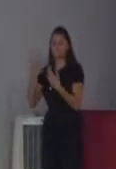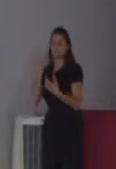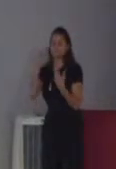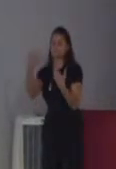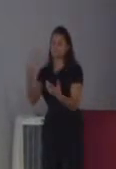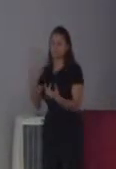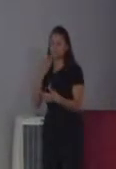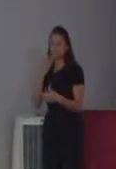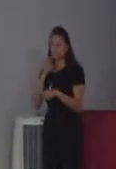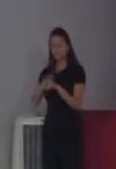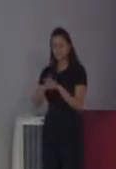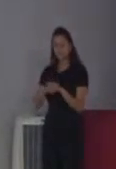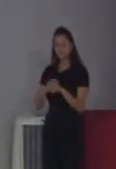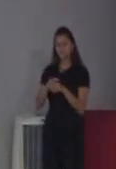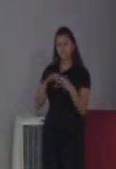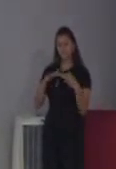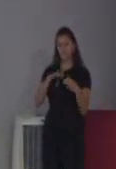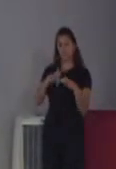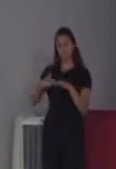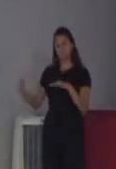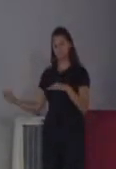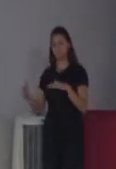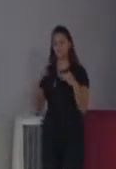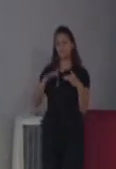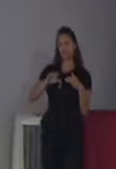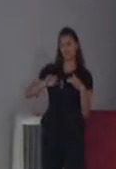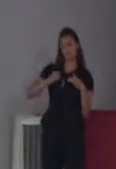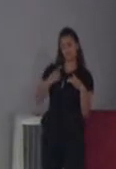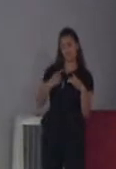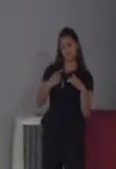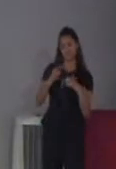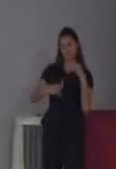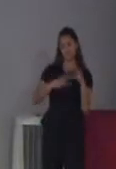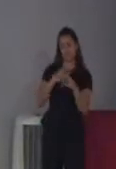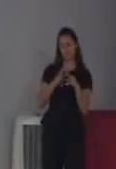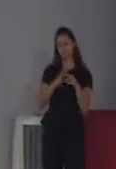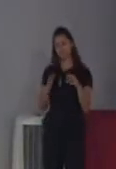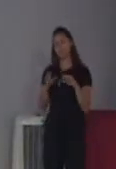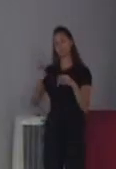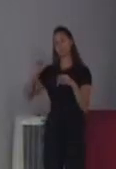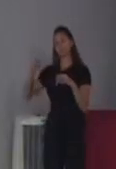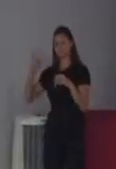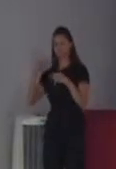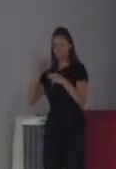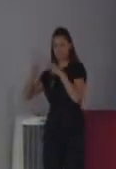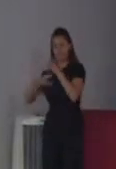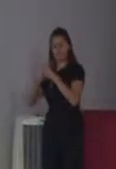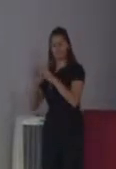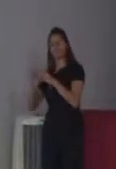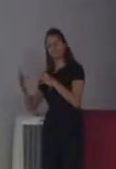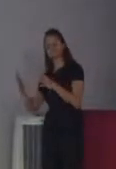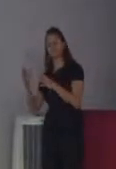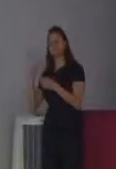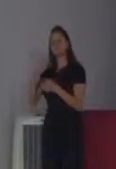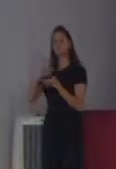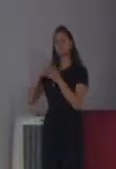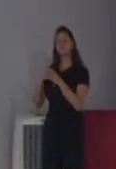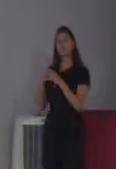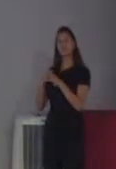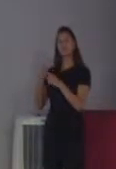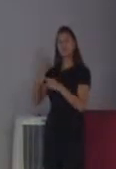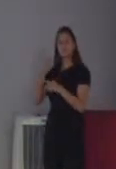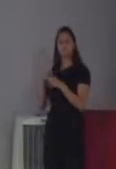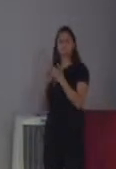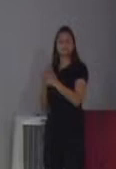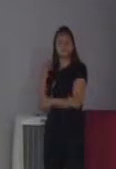el periodo entre posguerras, entre la Primera y la Segunda Guerra Mundial, estamos hablando a principios del siglo pasado, cuando el